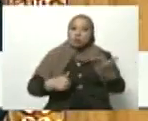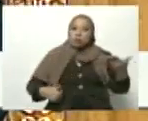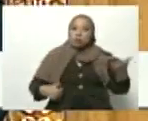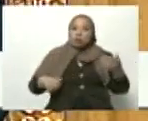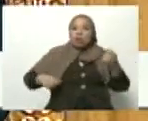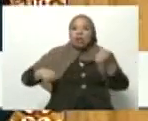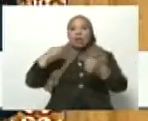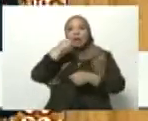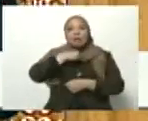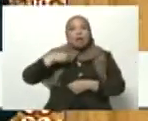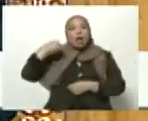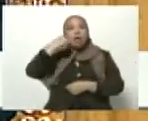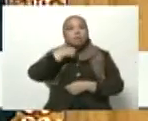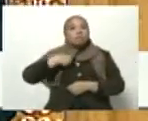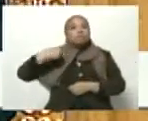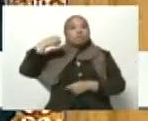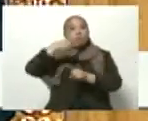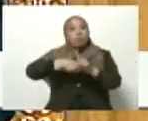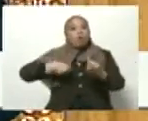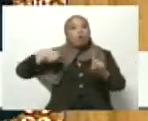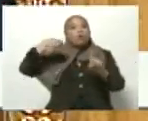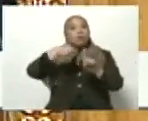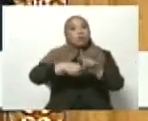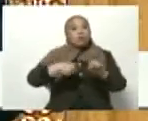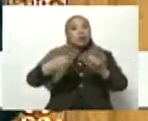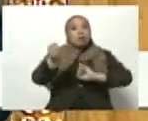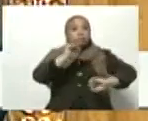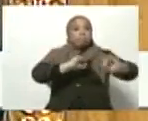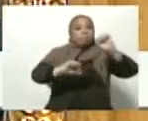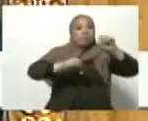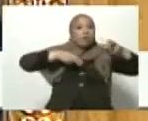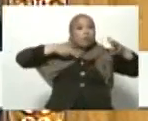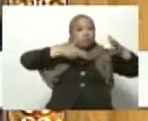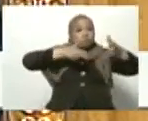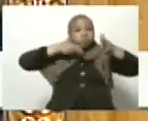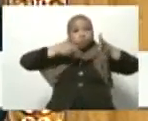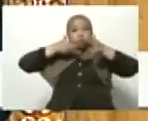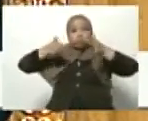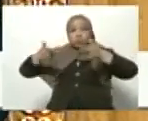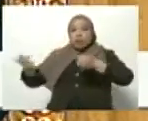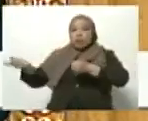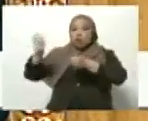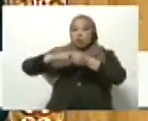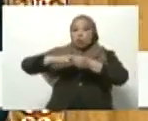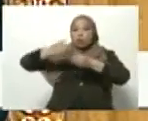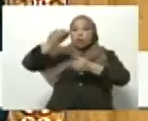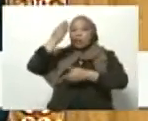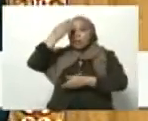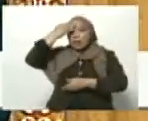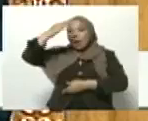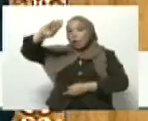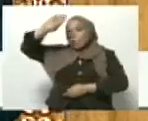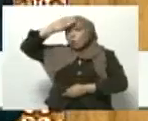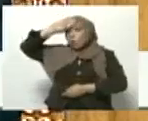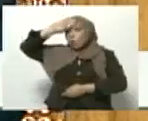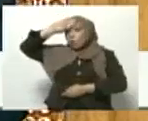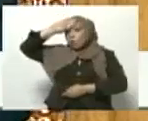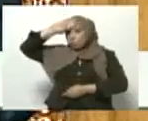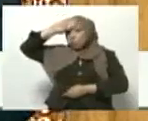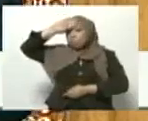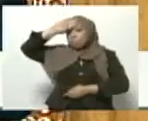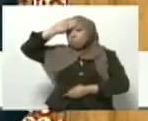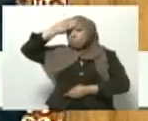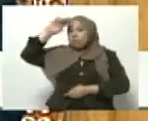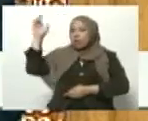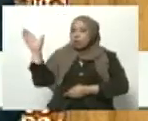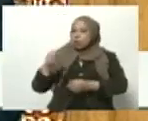apoyan el terrorismo. Esa lista, que está incluida Cuba, es una lista que no tiene ninguna credibilidad, porque ¿dónde